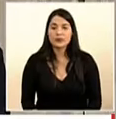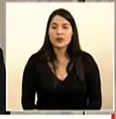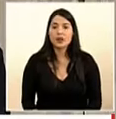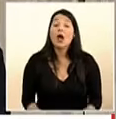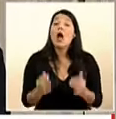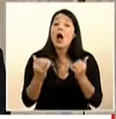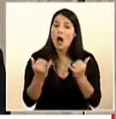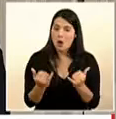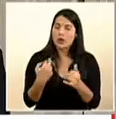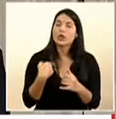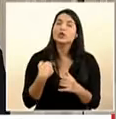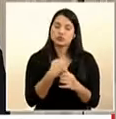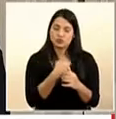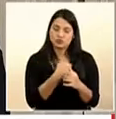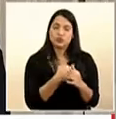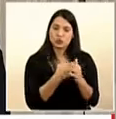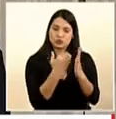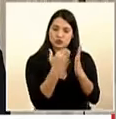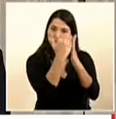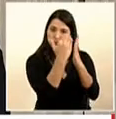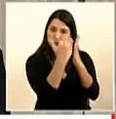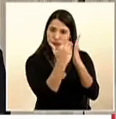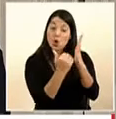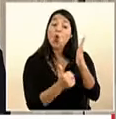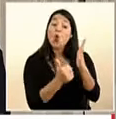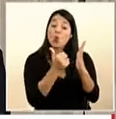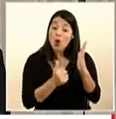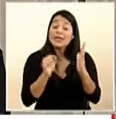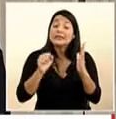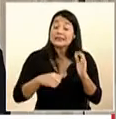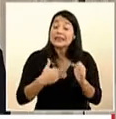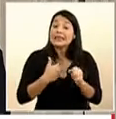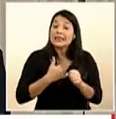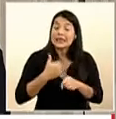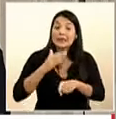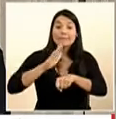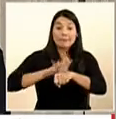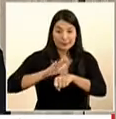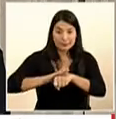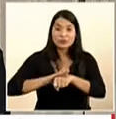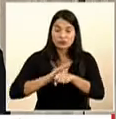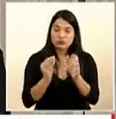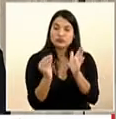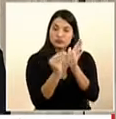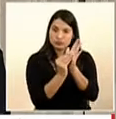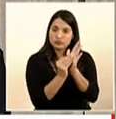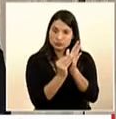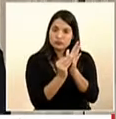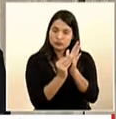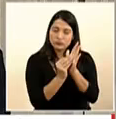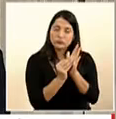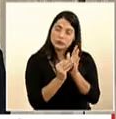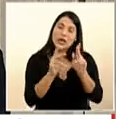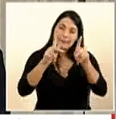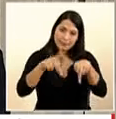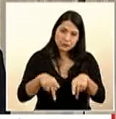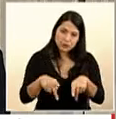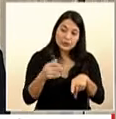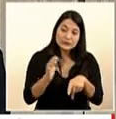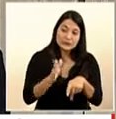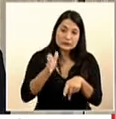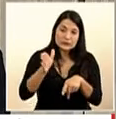que se plantea en esta directriz es casualmente la gente que va a sus